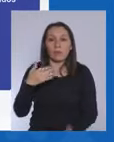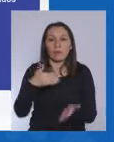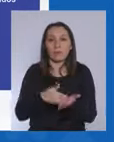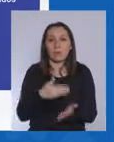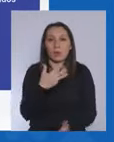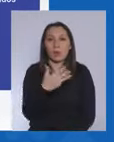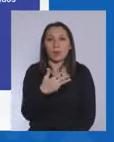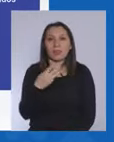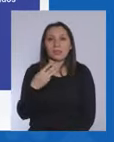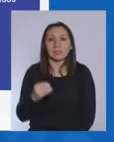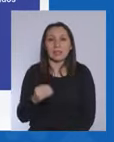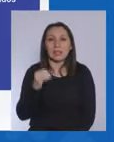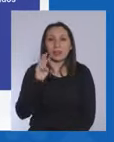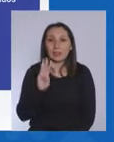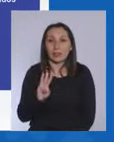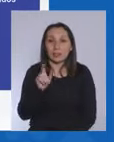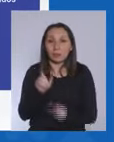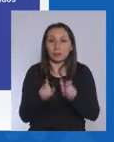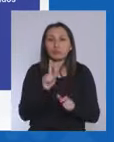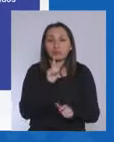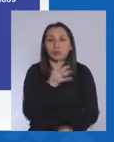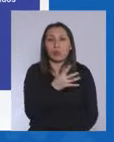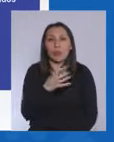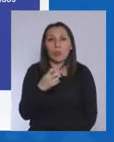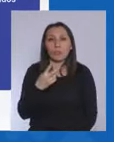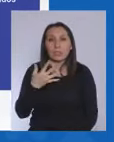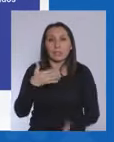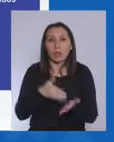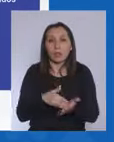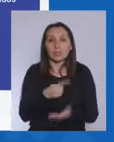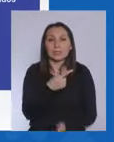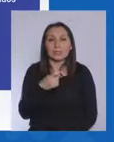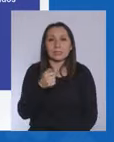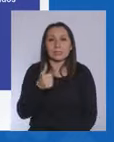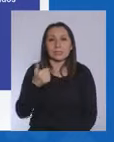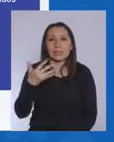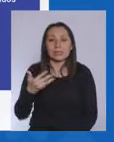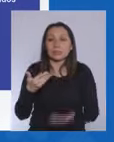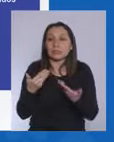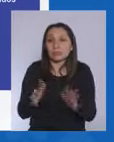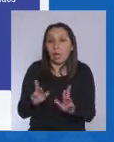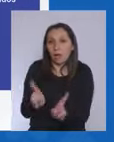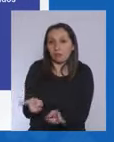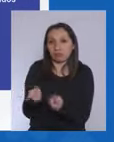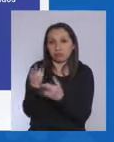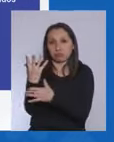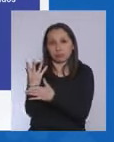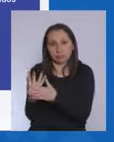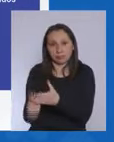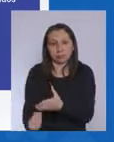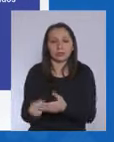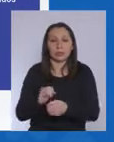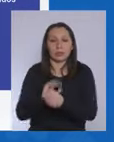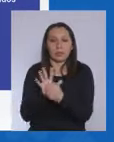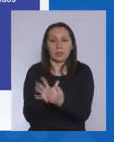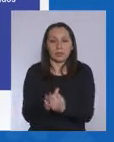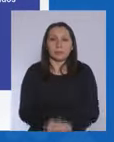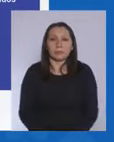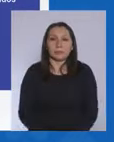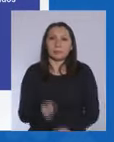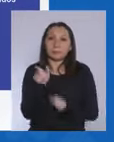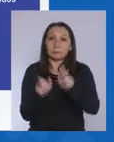903 casos con 425 mil 165 casos recuperados en cuanto a